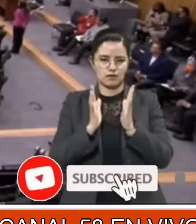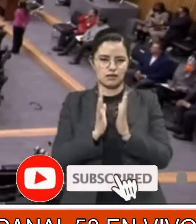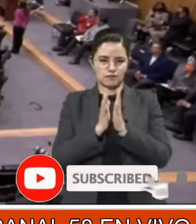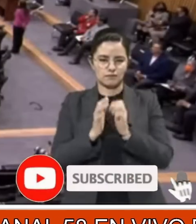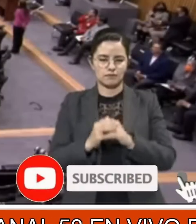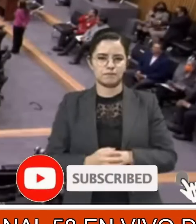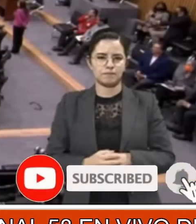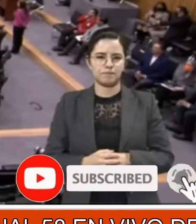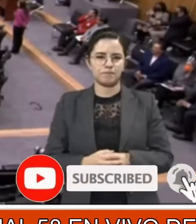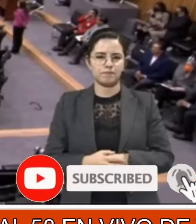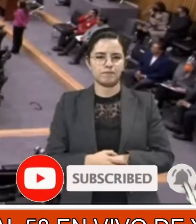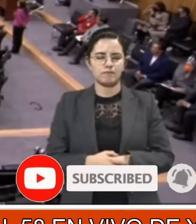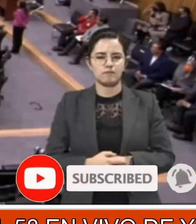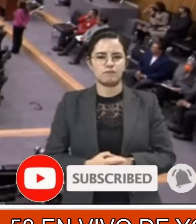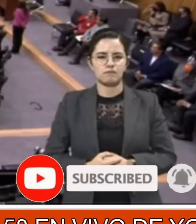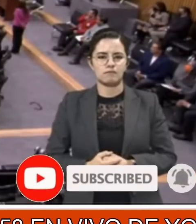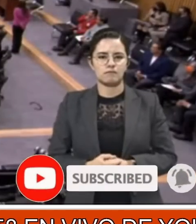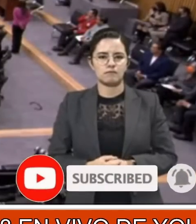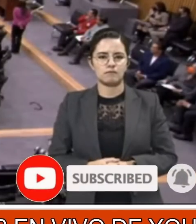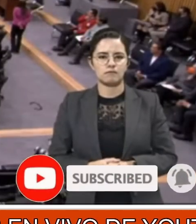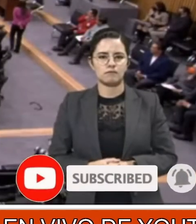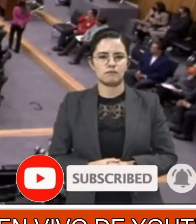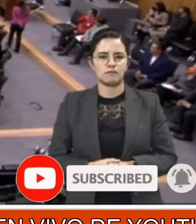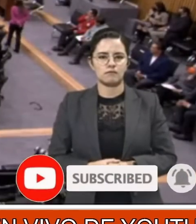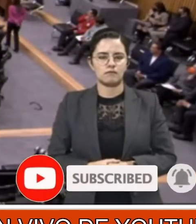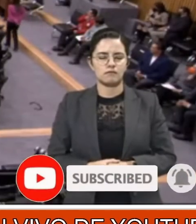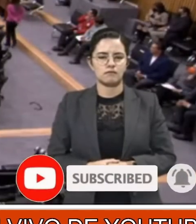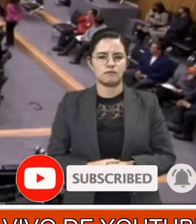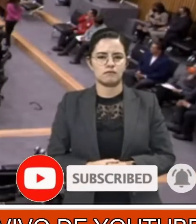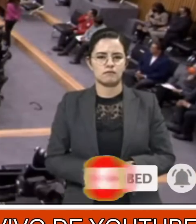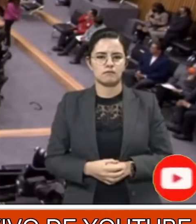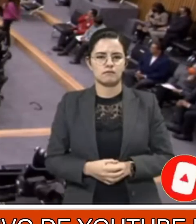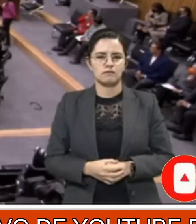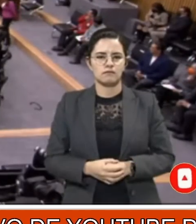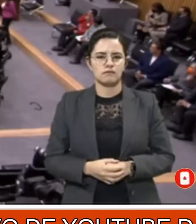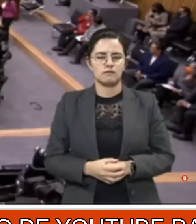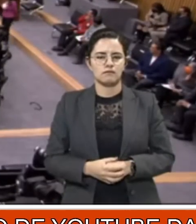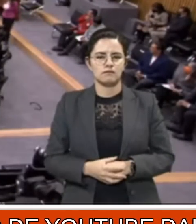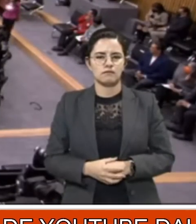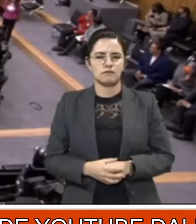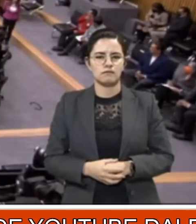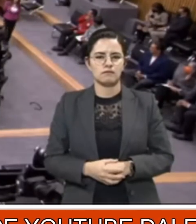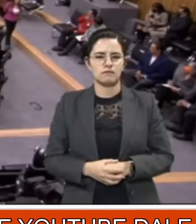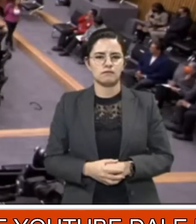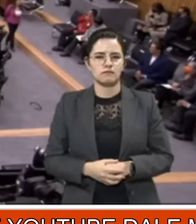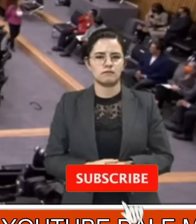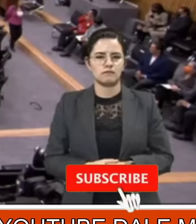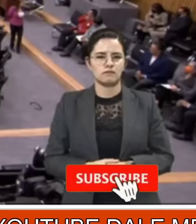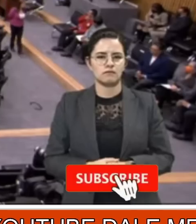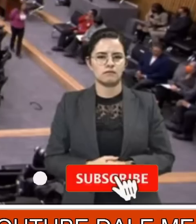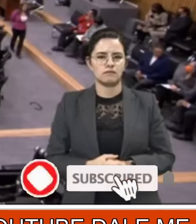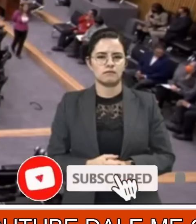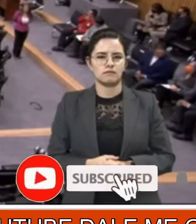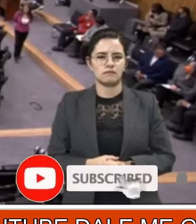El siguiente asunto es relativo al informe anual de gestión y resultados del órgano interno de control del Instituto Nacional